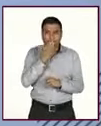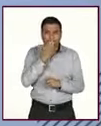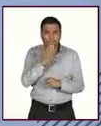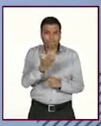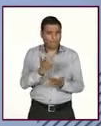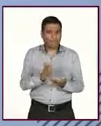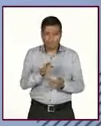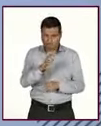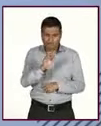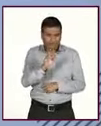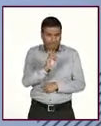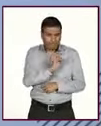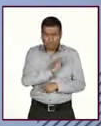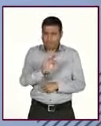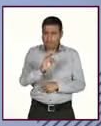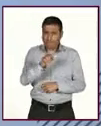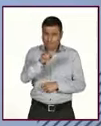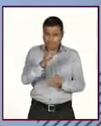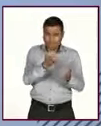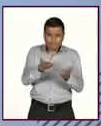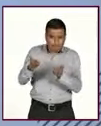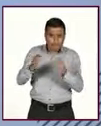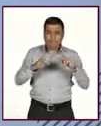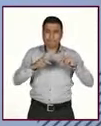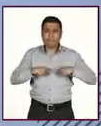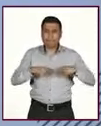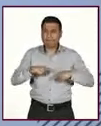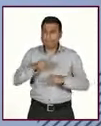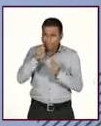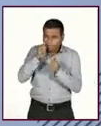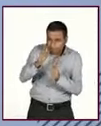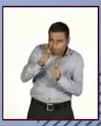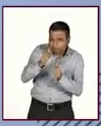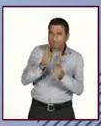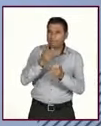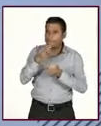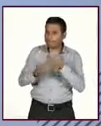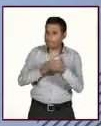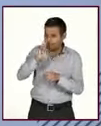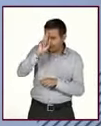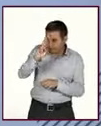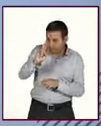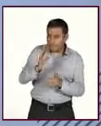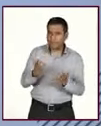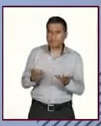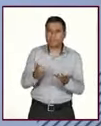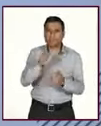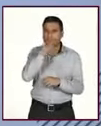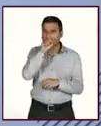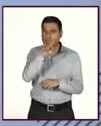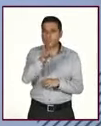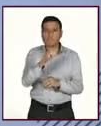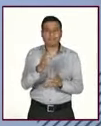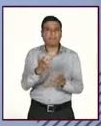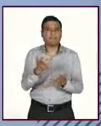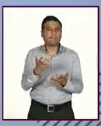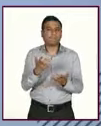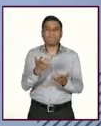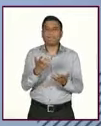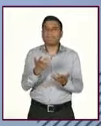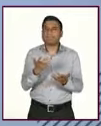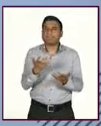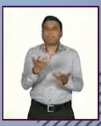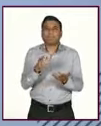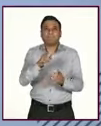le invito a que pueda hacer esta escucha activa, respeto, escucha con respeto y más